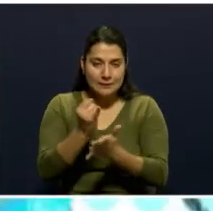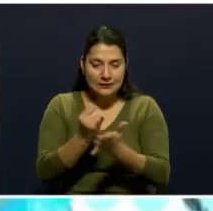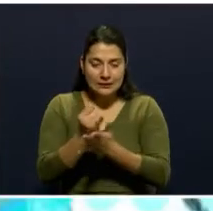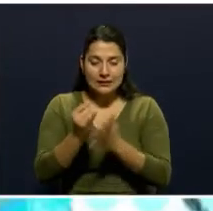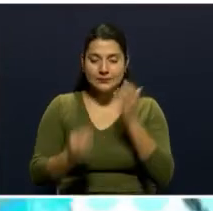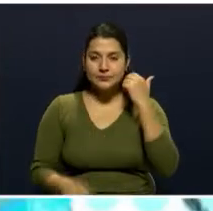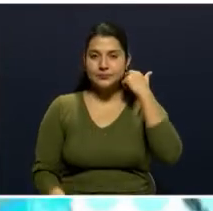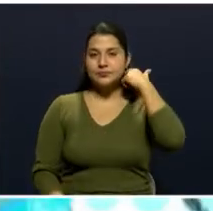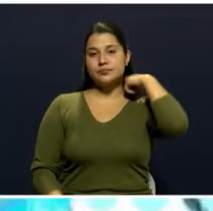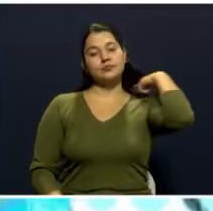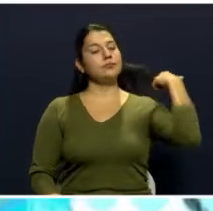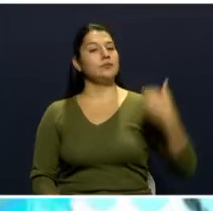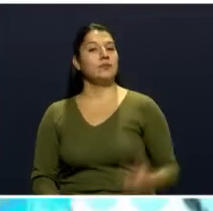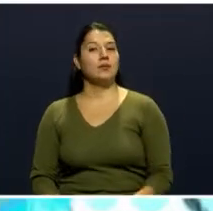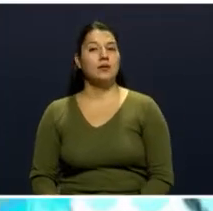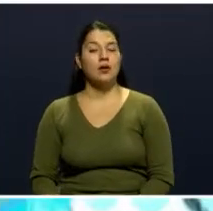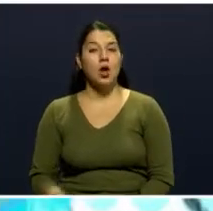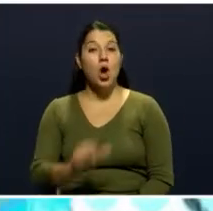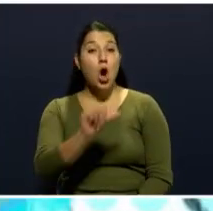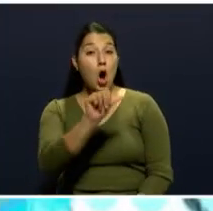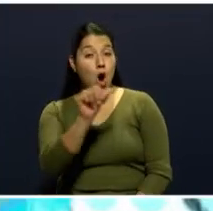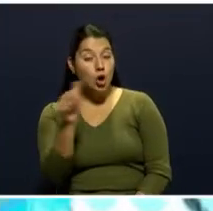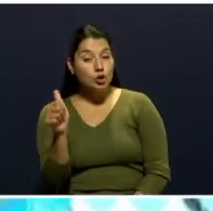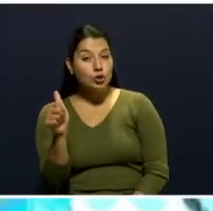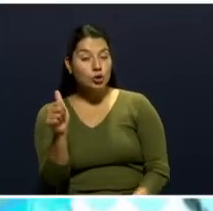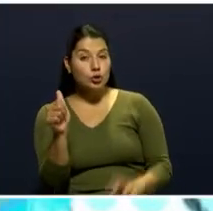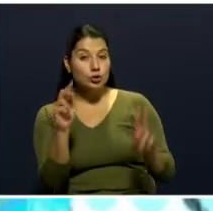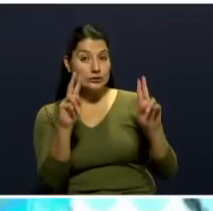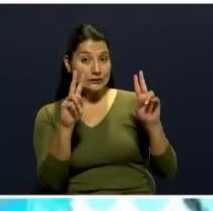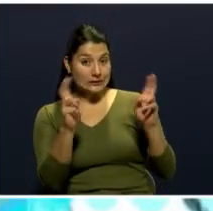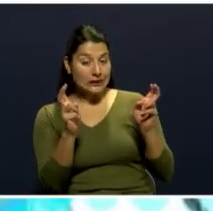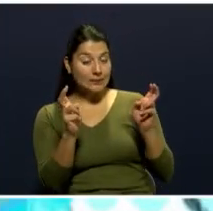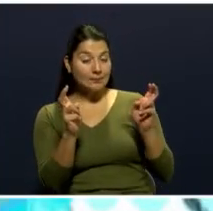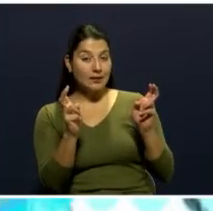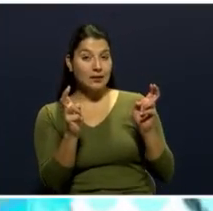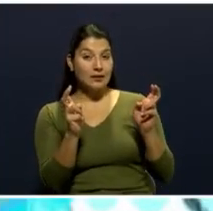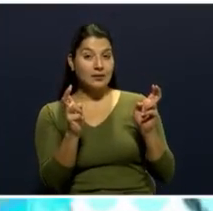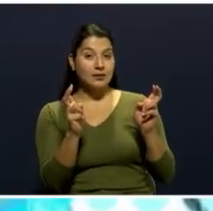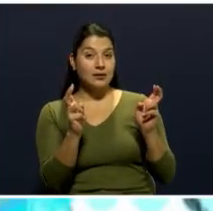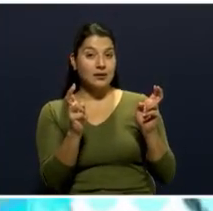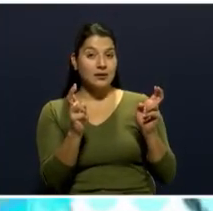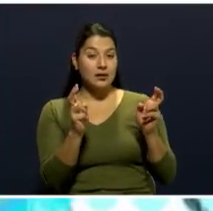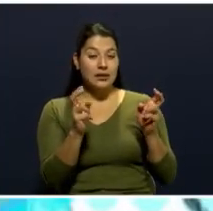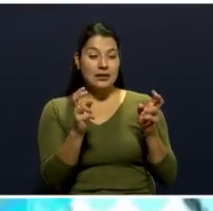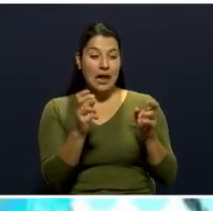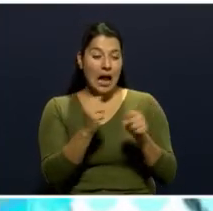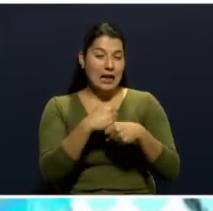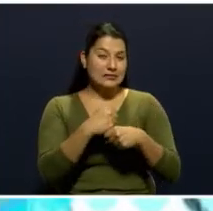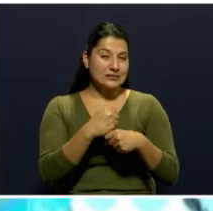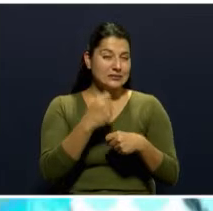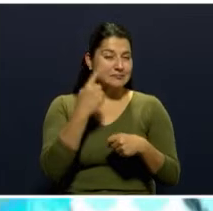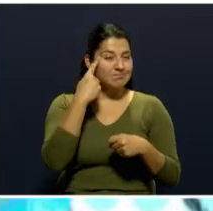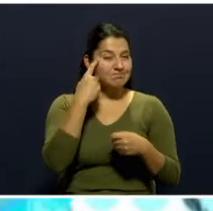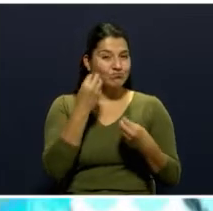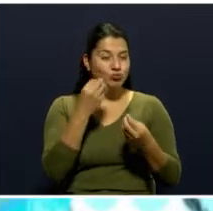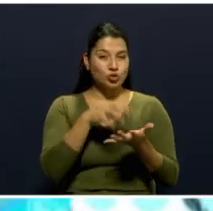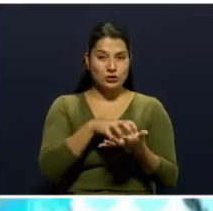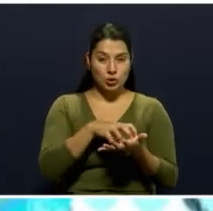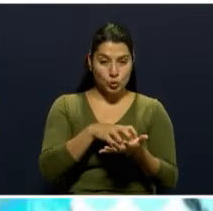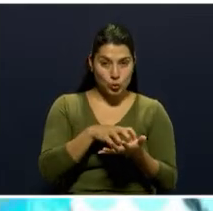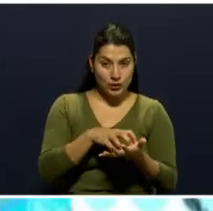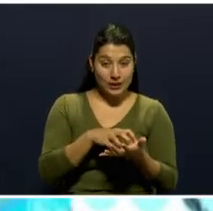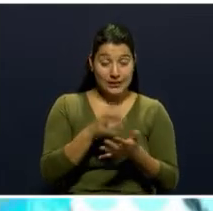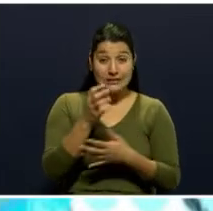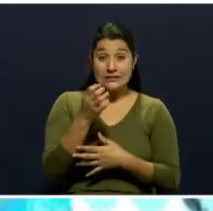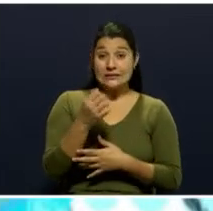Aldo, otro de los elementos que causa muchas dudas es si